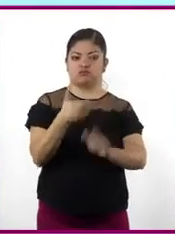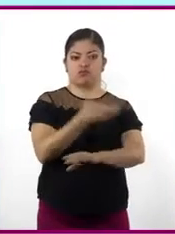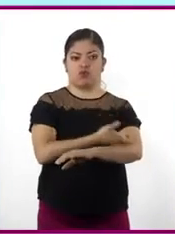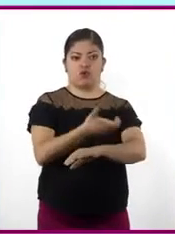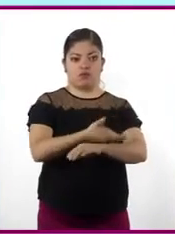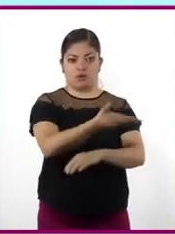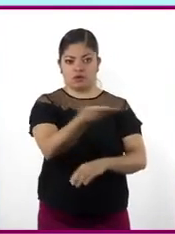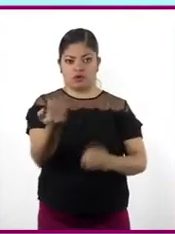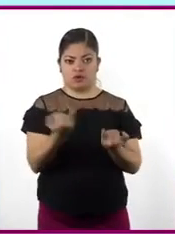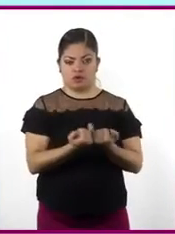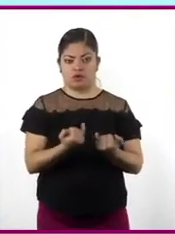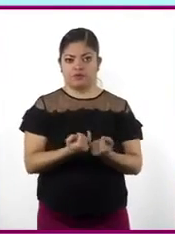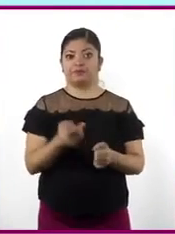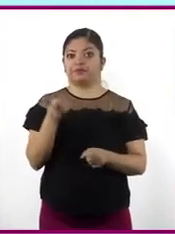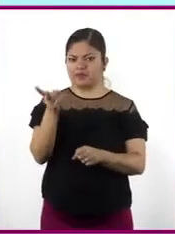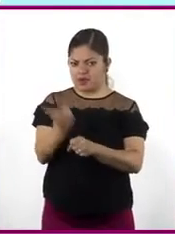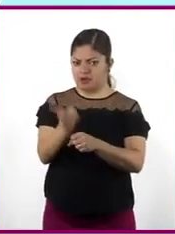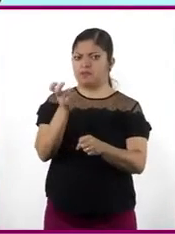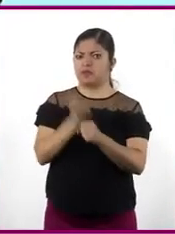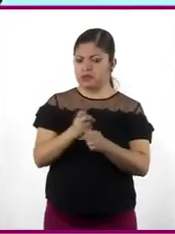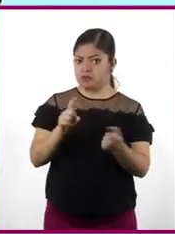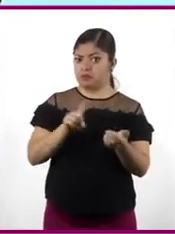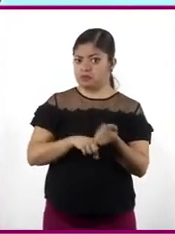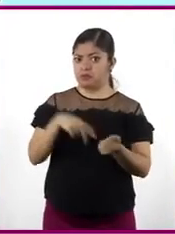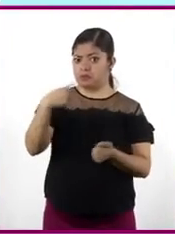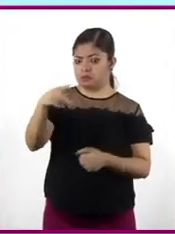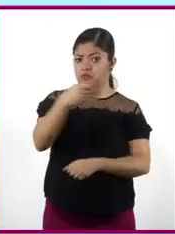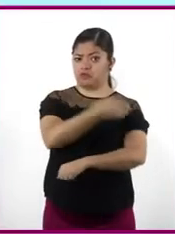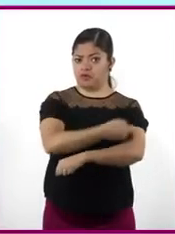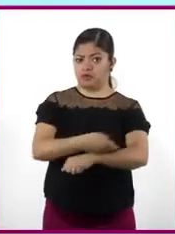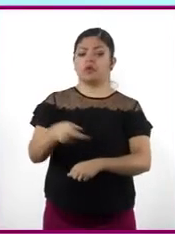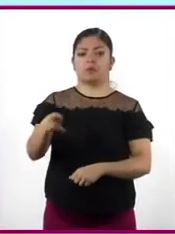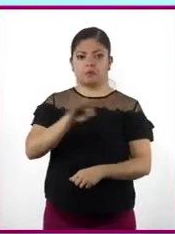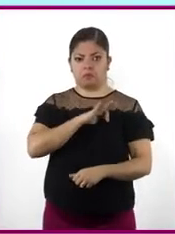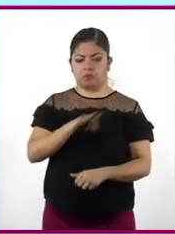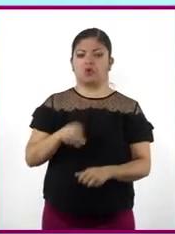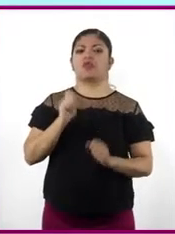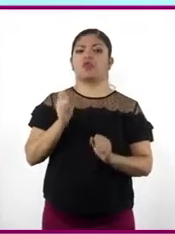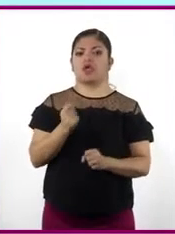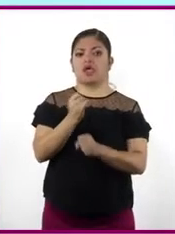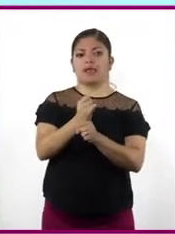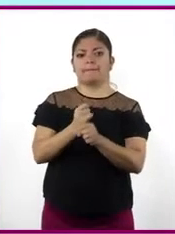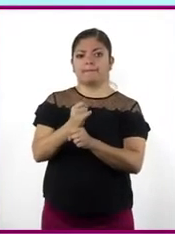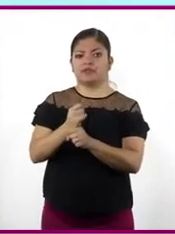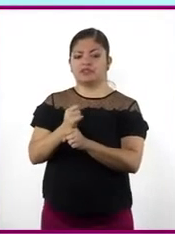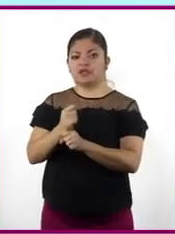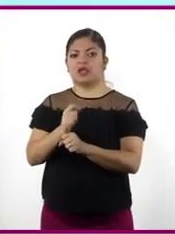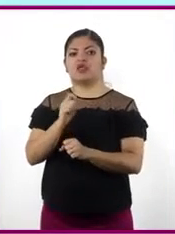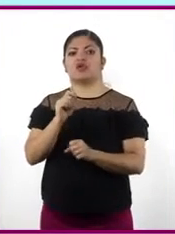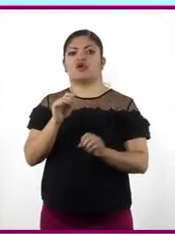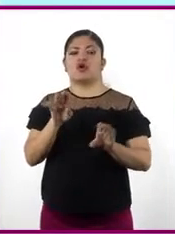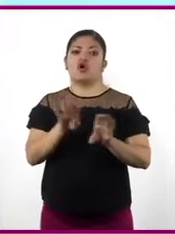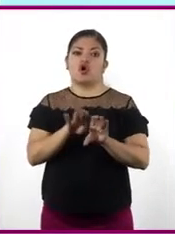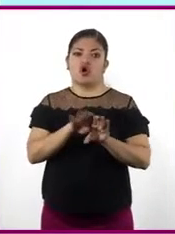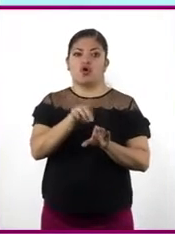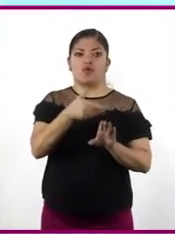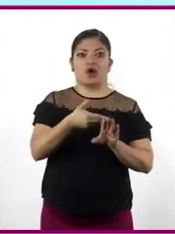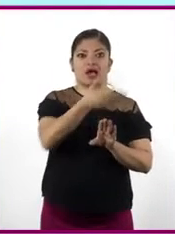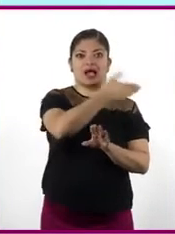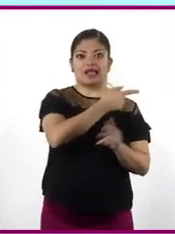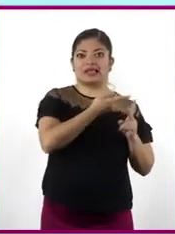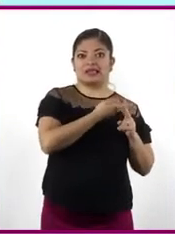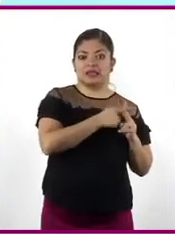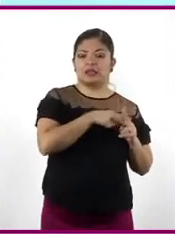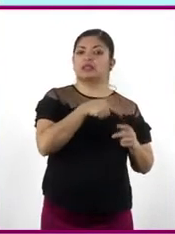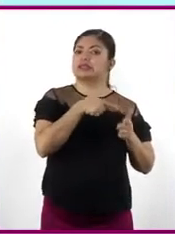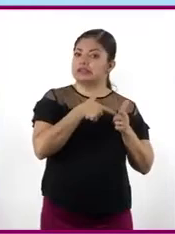compañeros. Les invitamos a que junto con su familia continúen con la investigación del estudio de caso que anteriormente